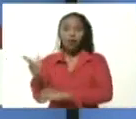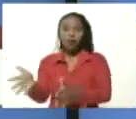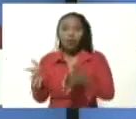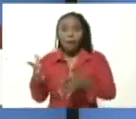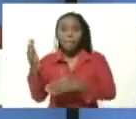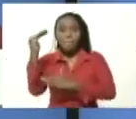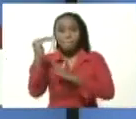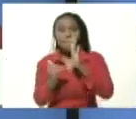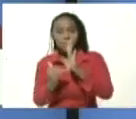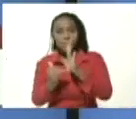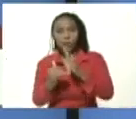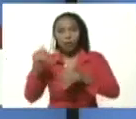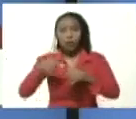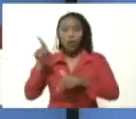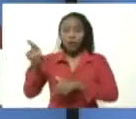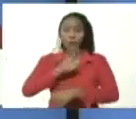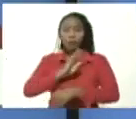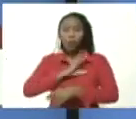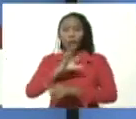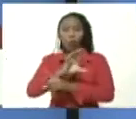menos votos, pero ese es su sistema.